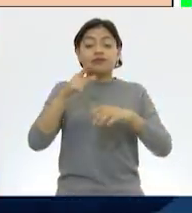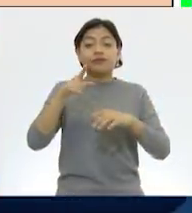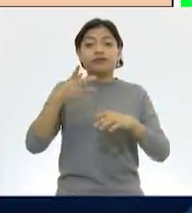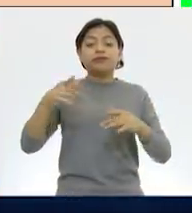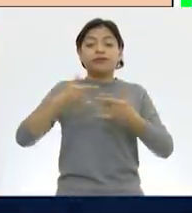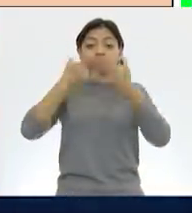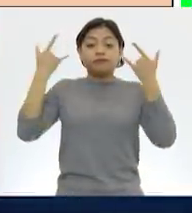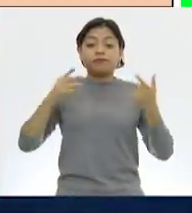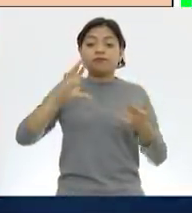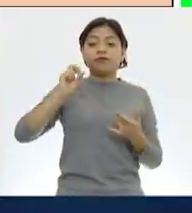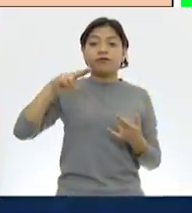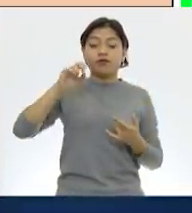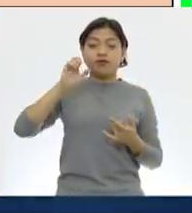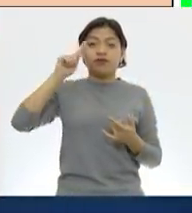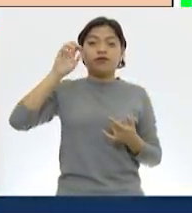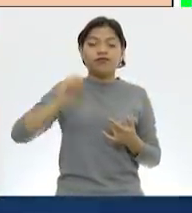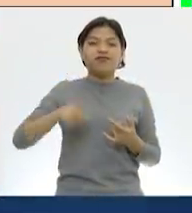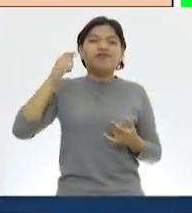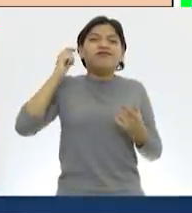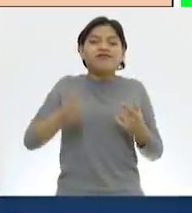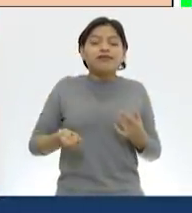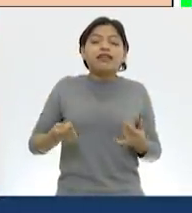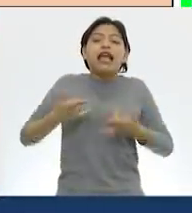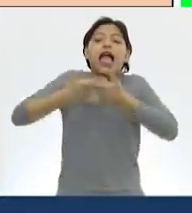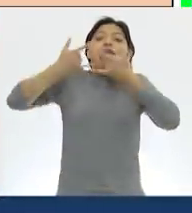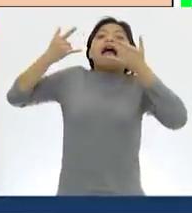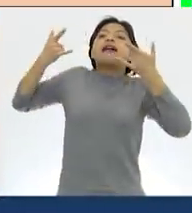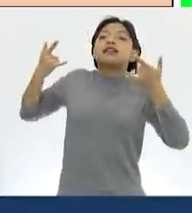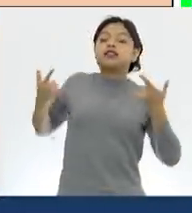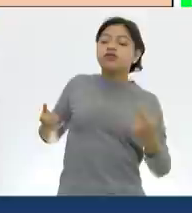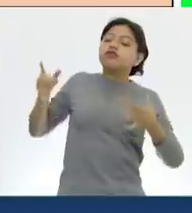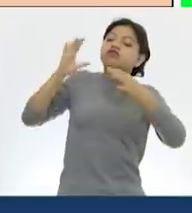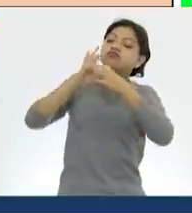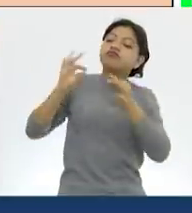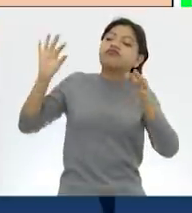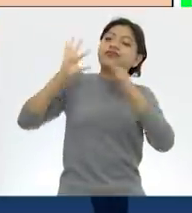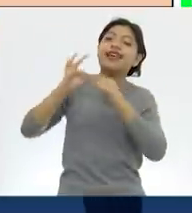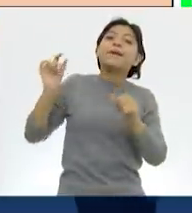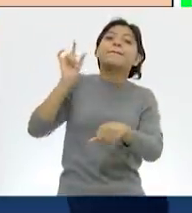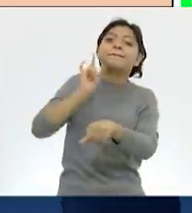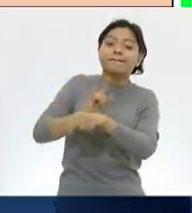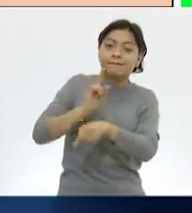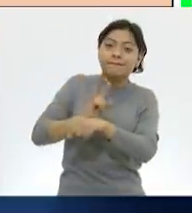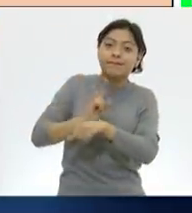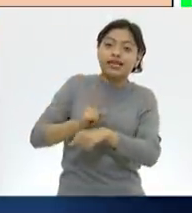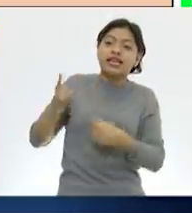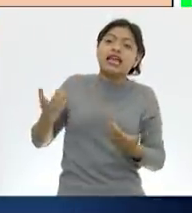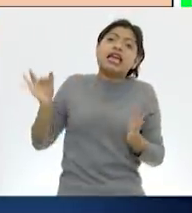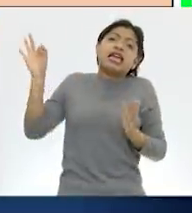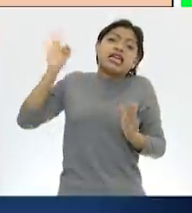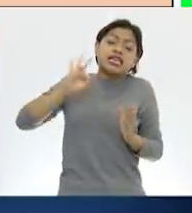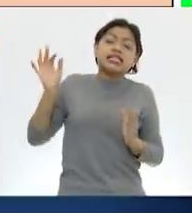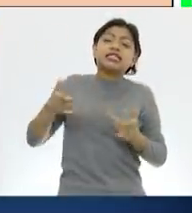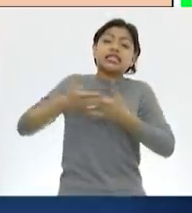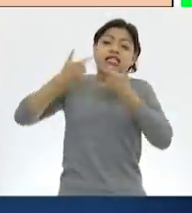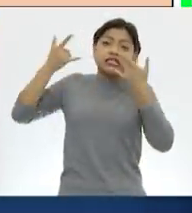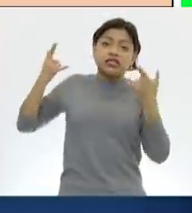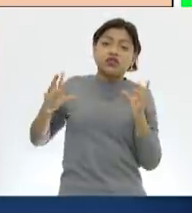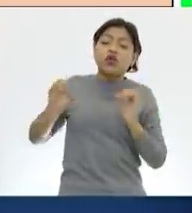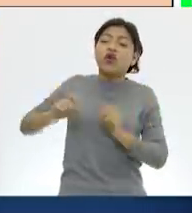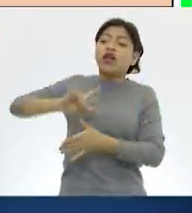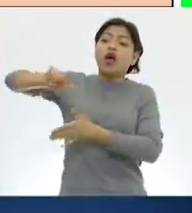narración breve de ficción. Narrar es contar, referir lo sucedido o un hecho o una historia